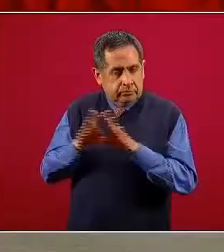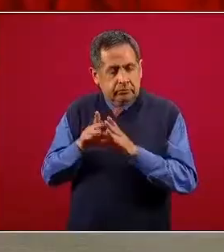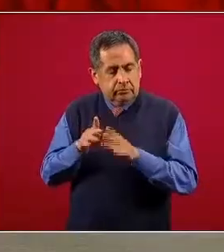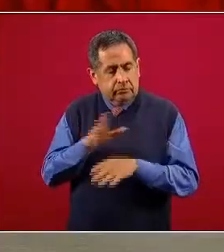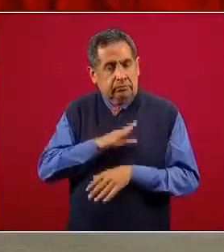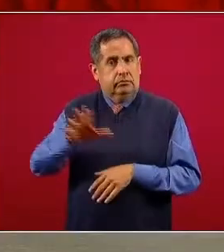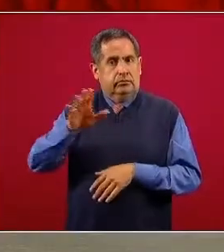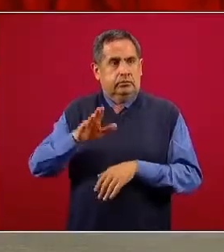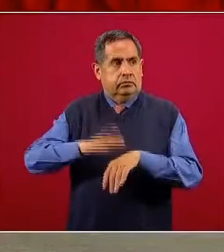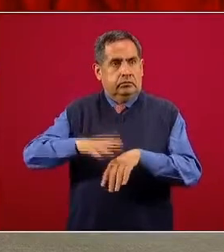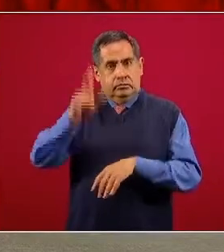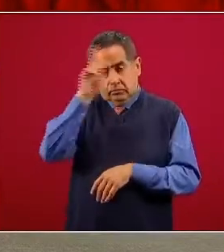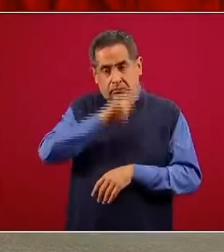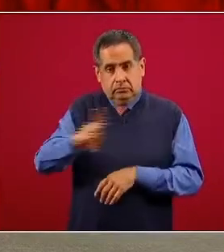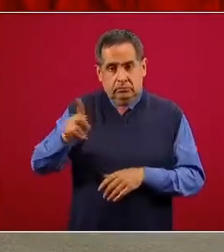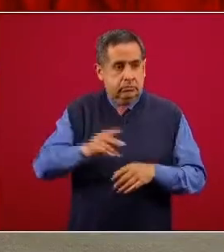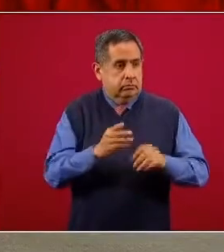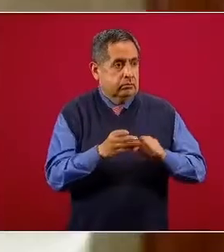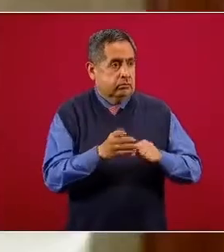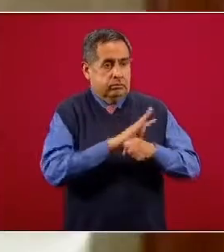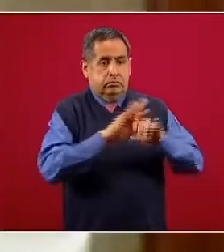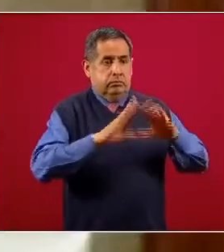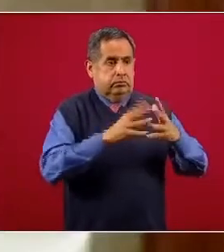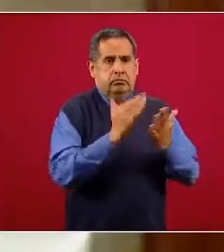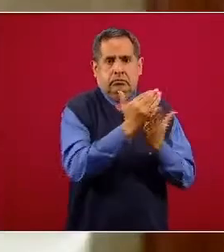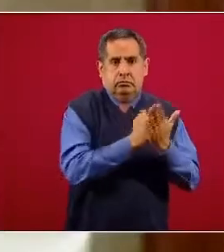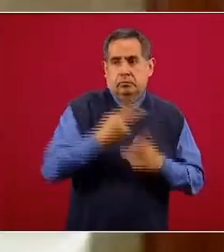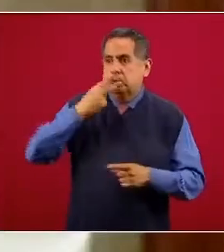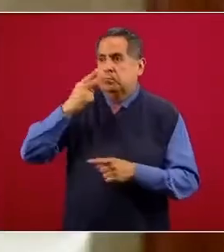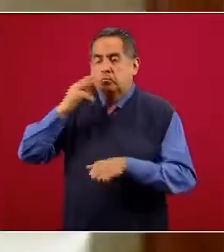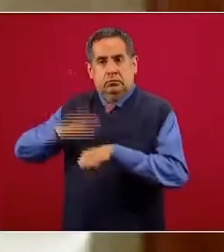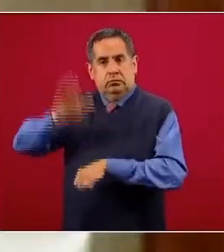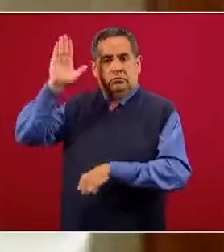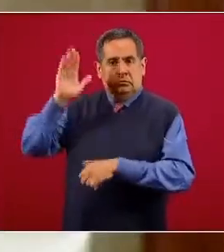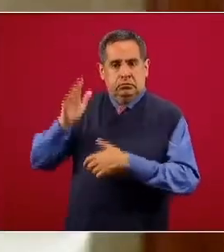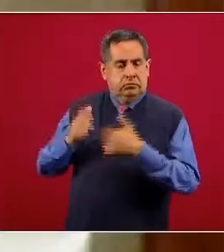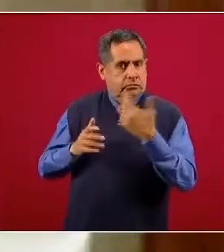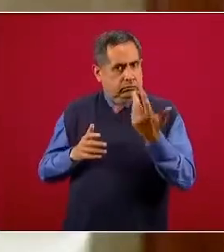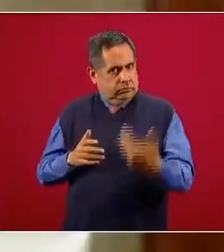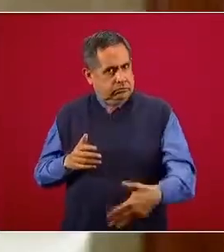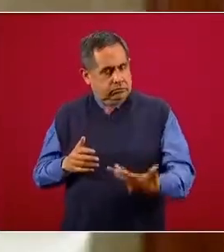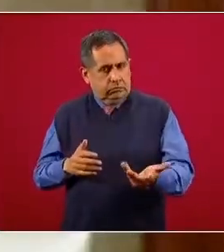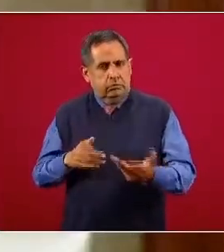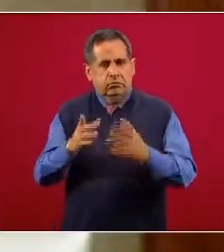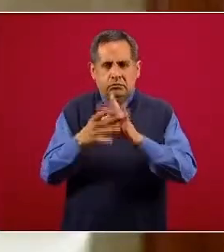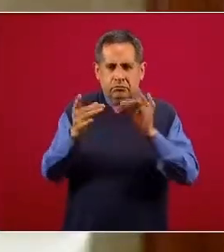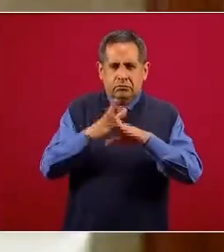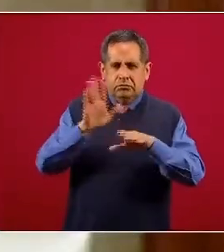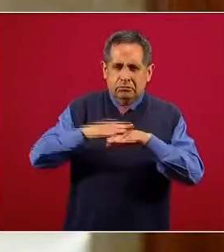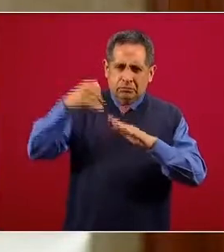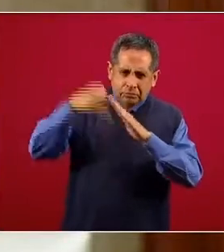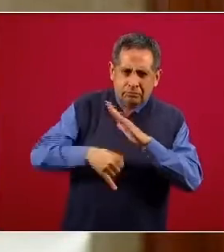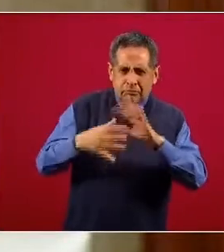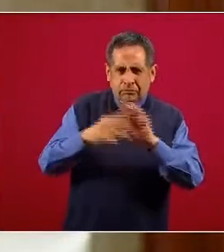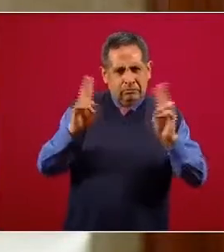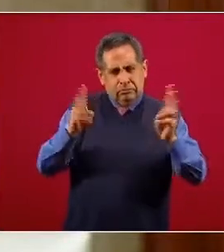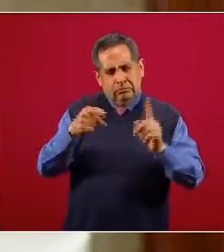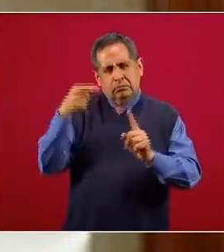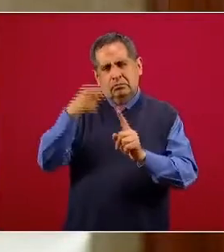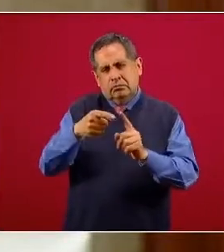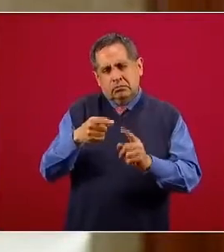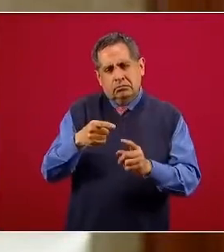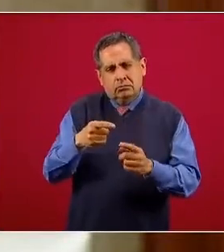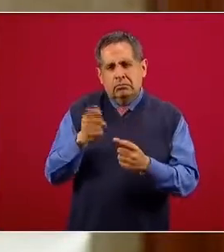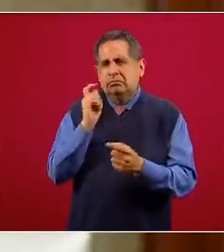impacto superior al que ha tenido, por ejemplo, la pandemia de coronavirus en sí misma, ¿no? Entonces, si puede ser un poco más abundante sobre el tema en particular y